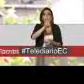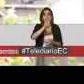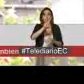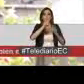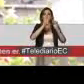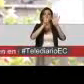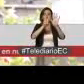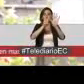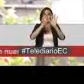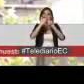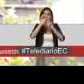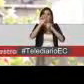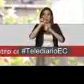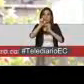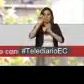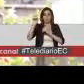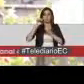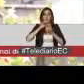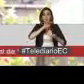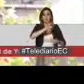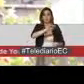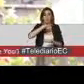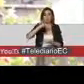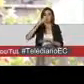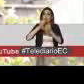kits para 15 días de